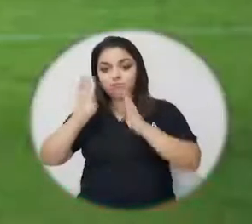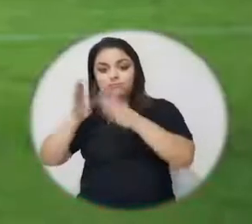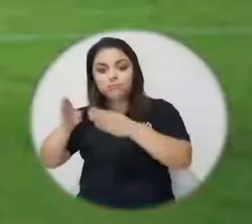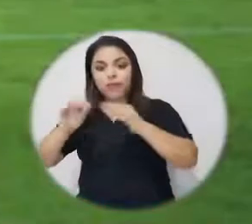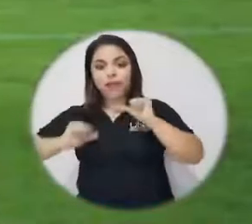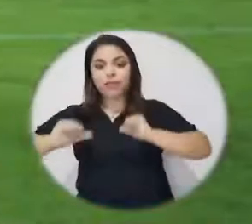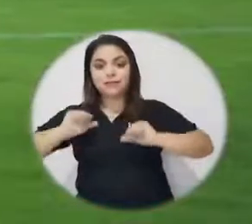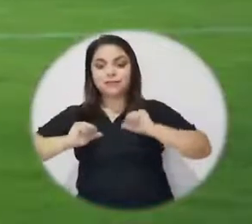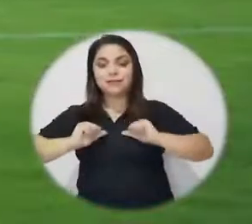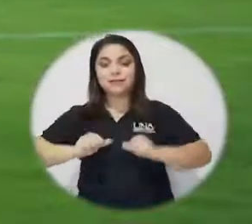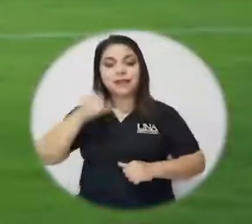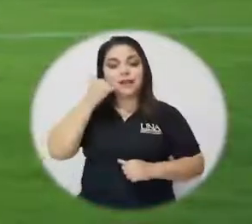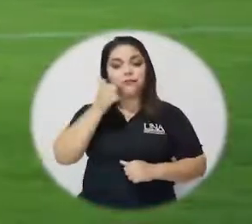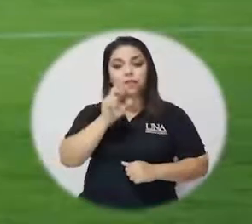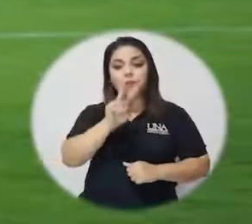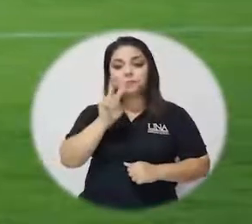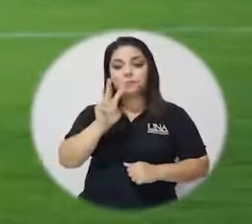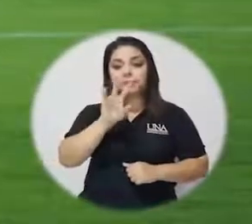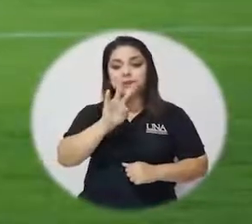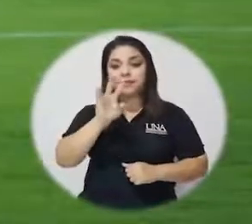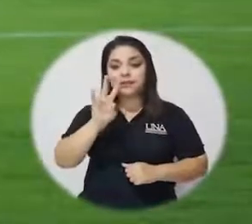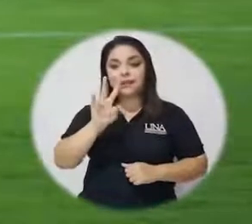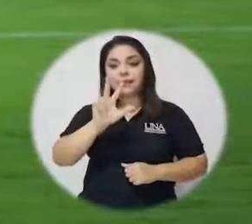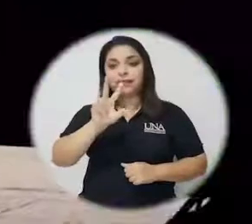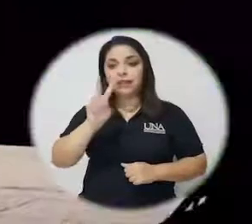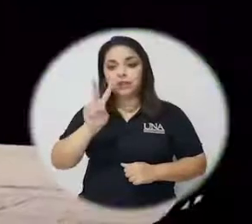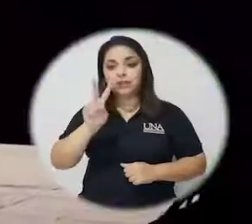2277-3201 para artes y al